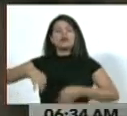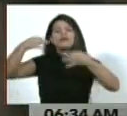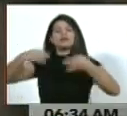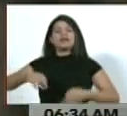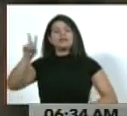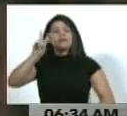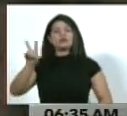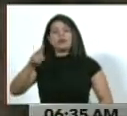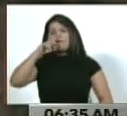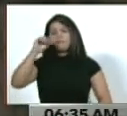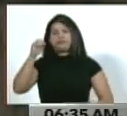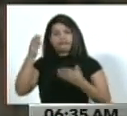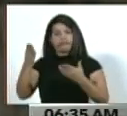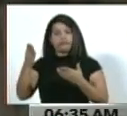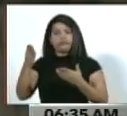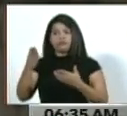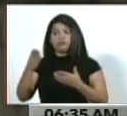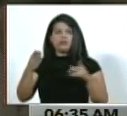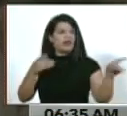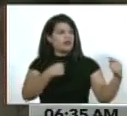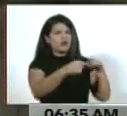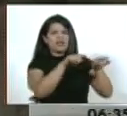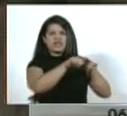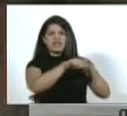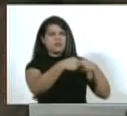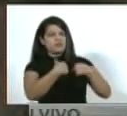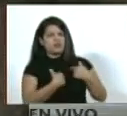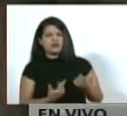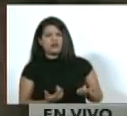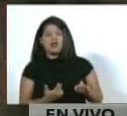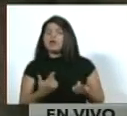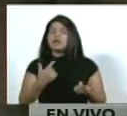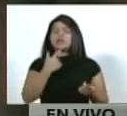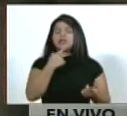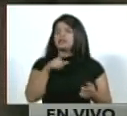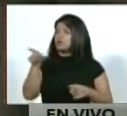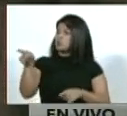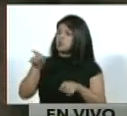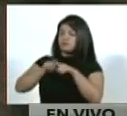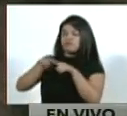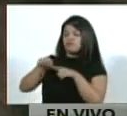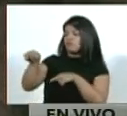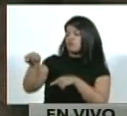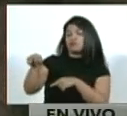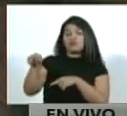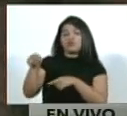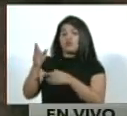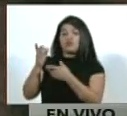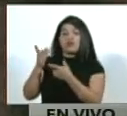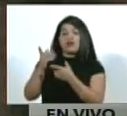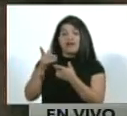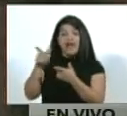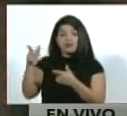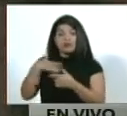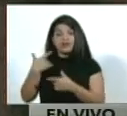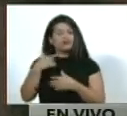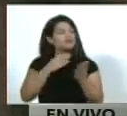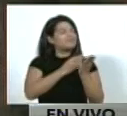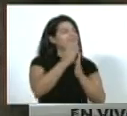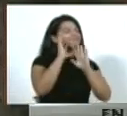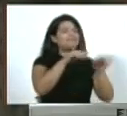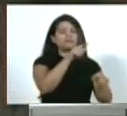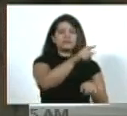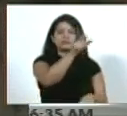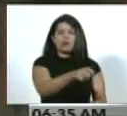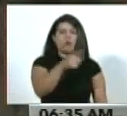Bolivariana de Venezuela. Se nos critica que seamos leales a lo que ellos dicen, a un hombre,